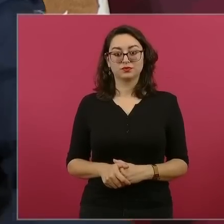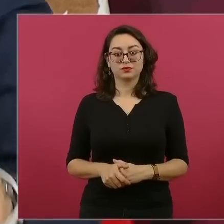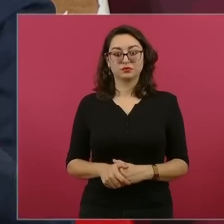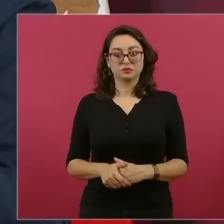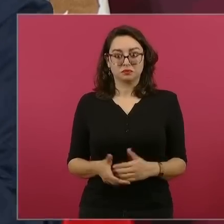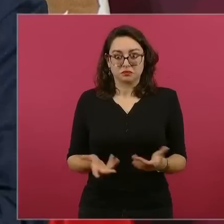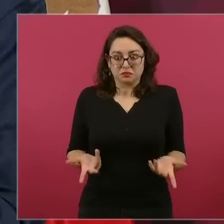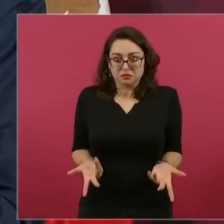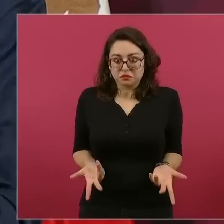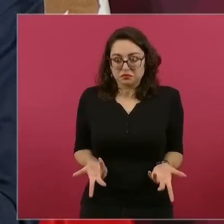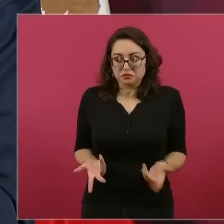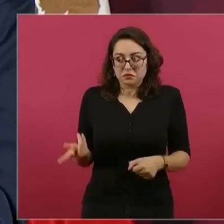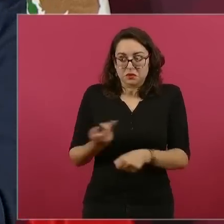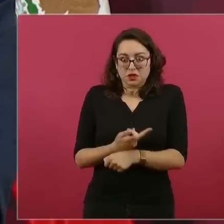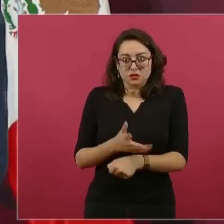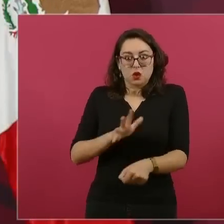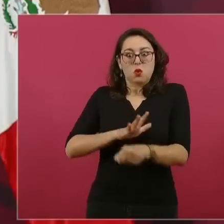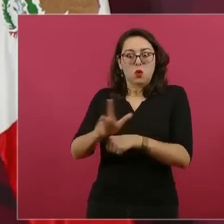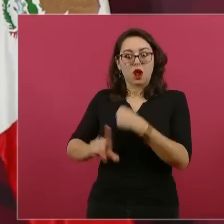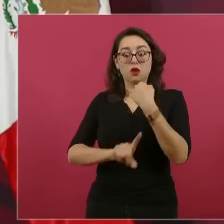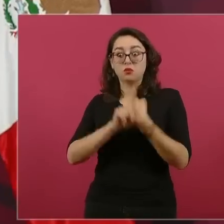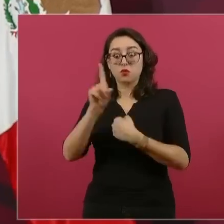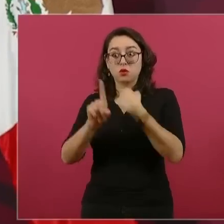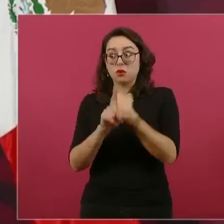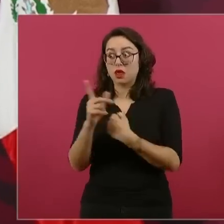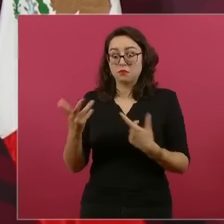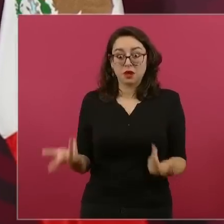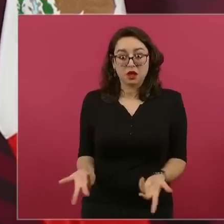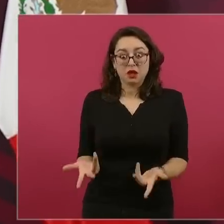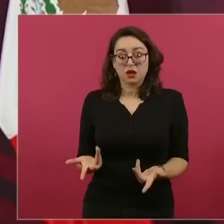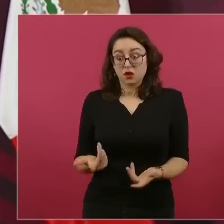¿Es menos ahora la eficacia?